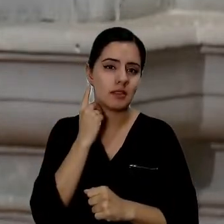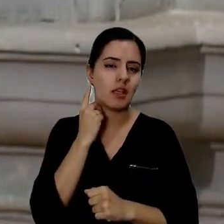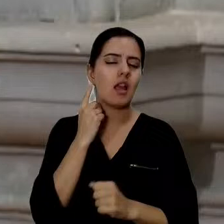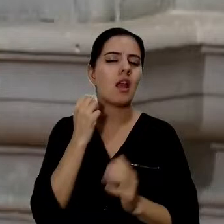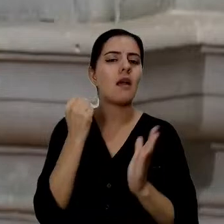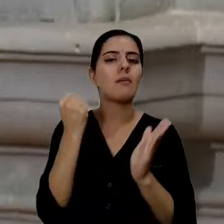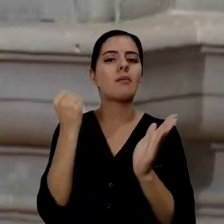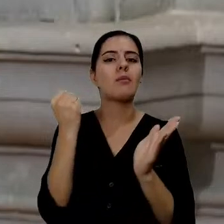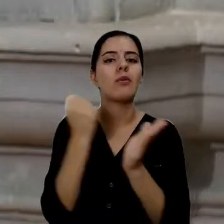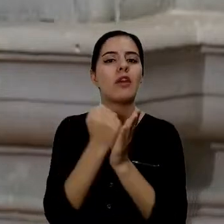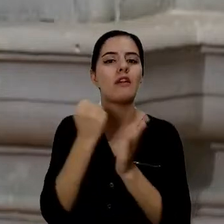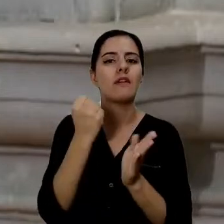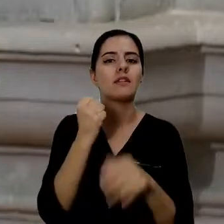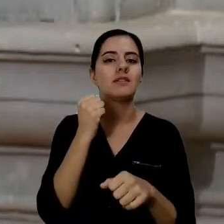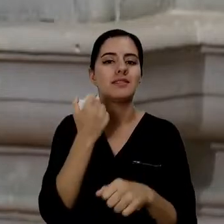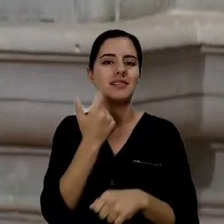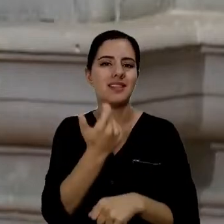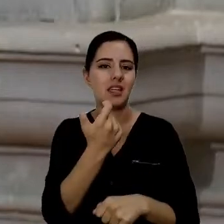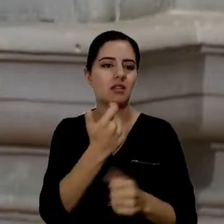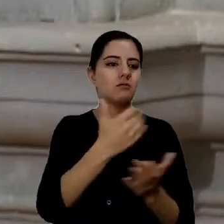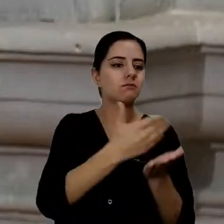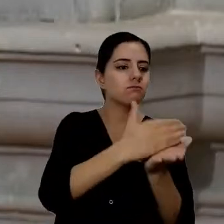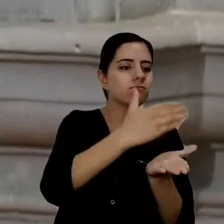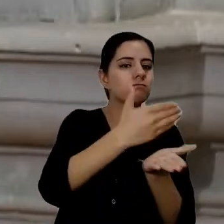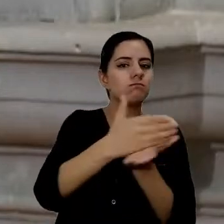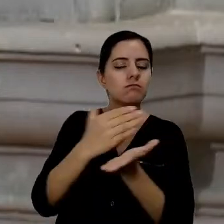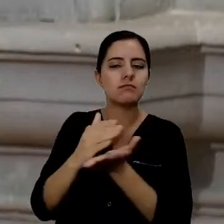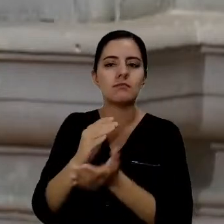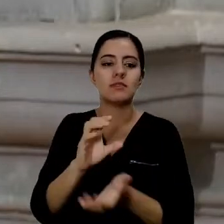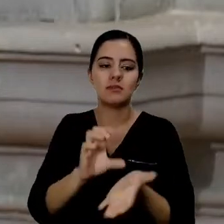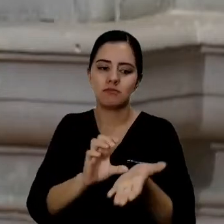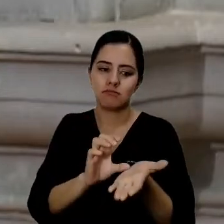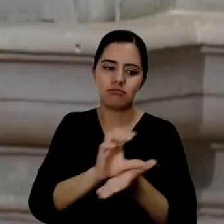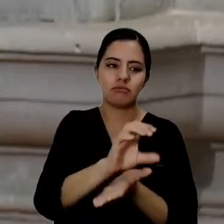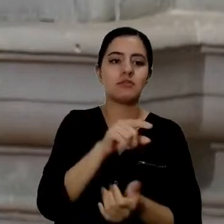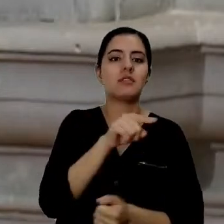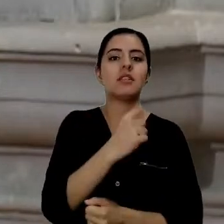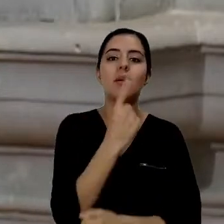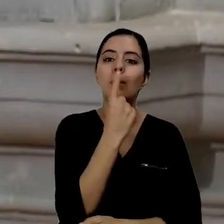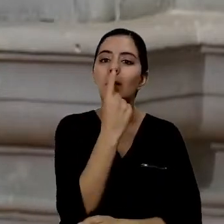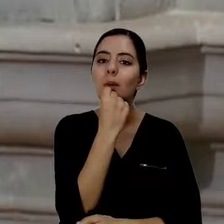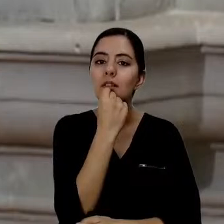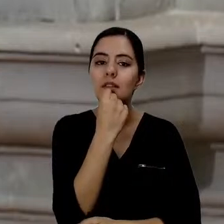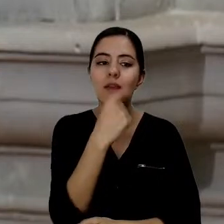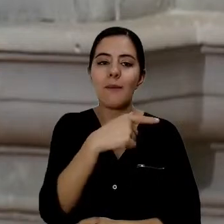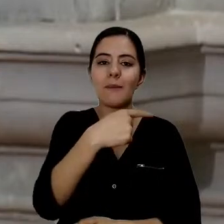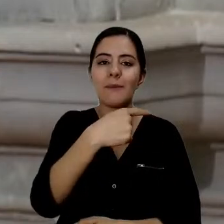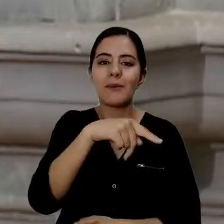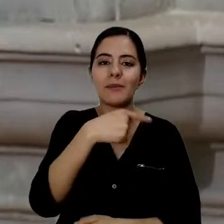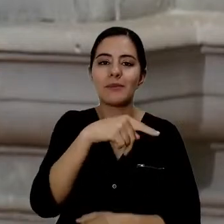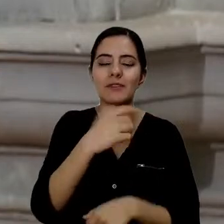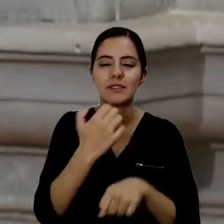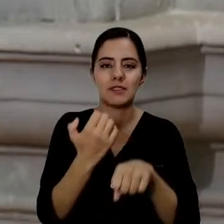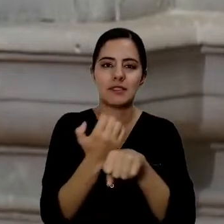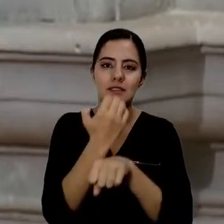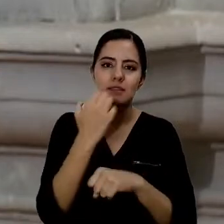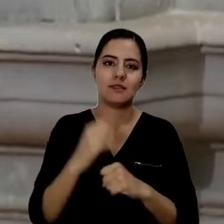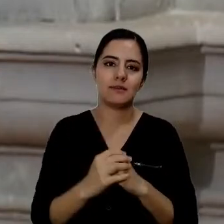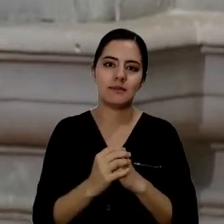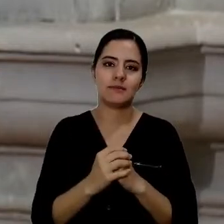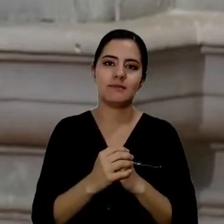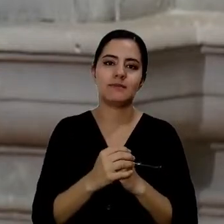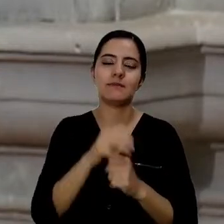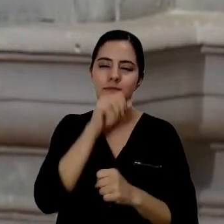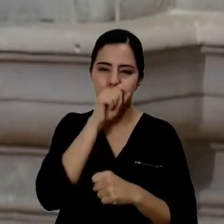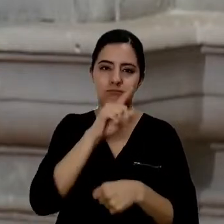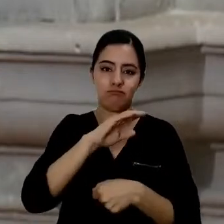presupuestales fortalezcamos a las policías locales. Y también en unos días empezaremos